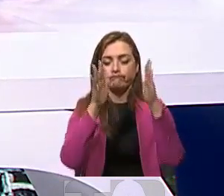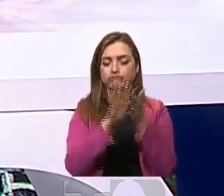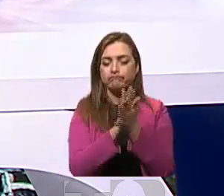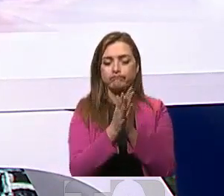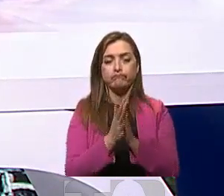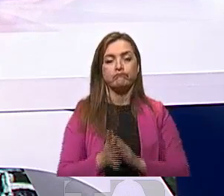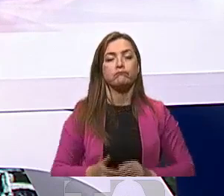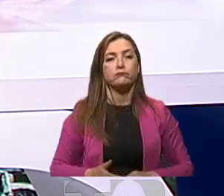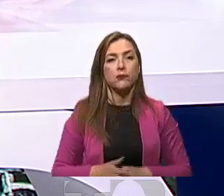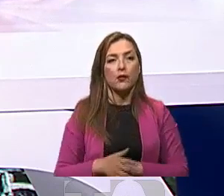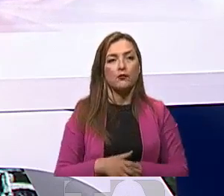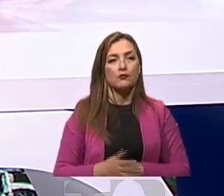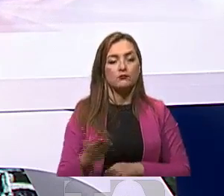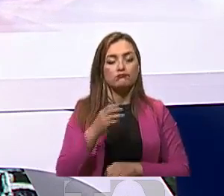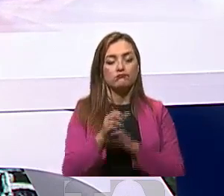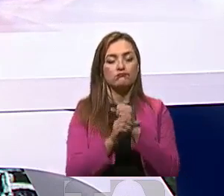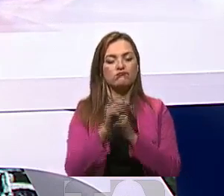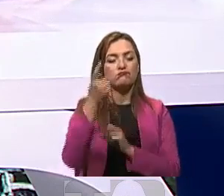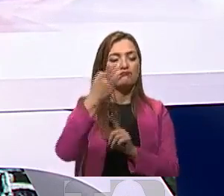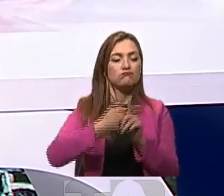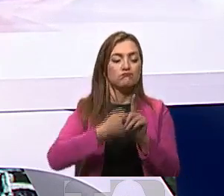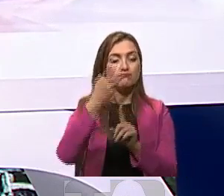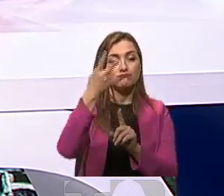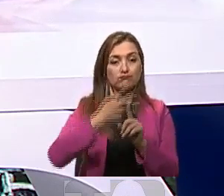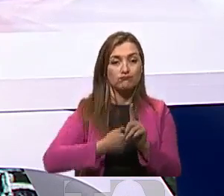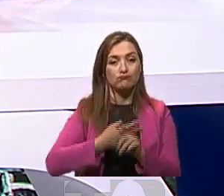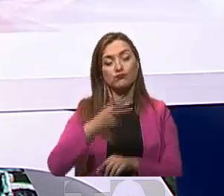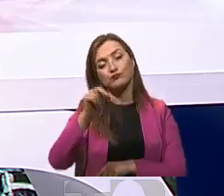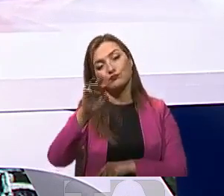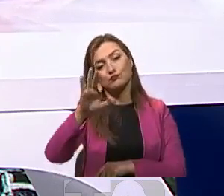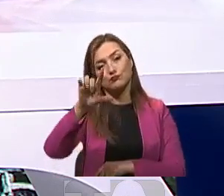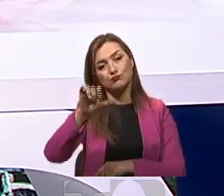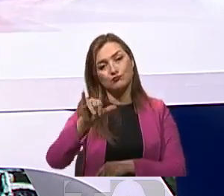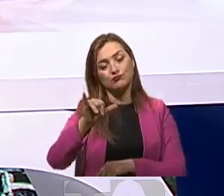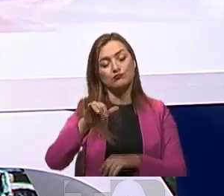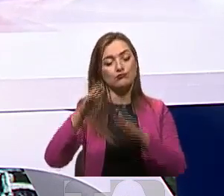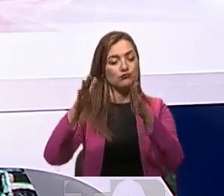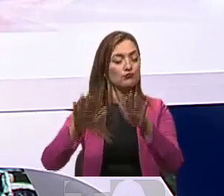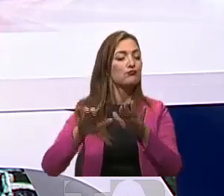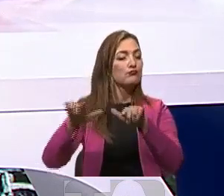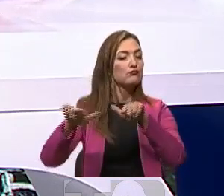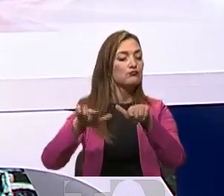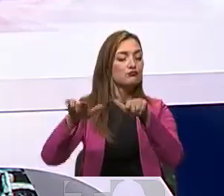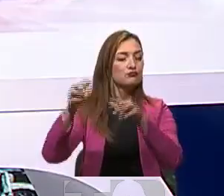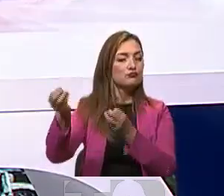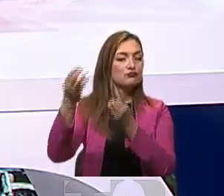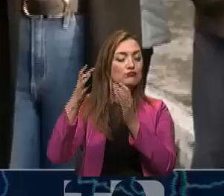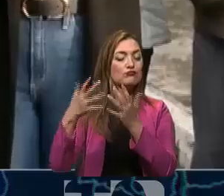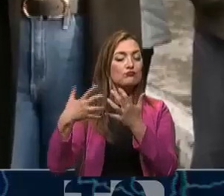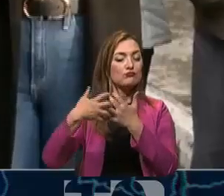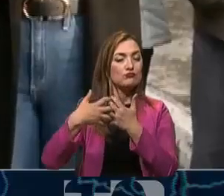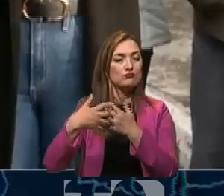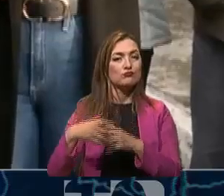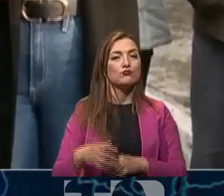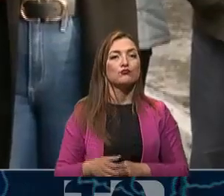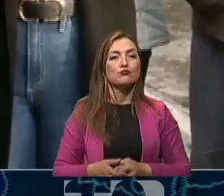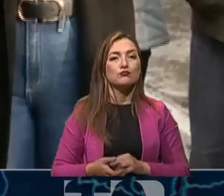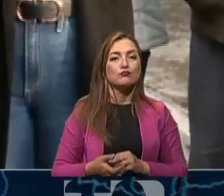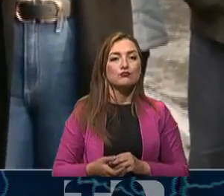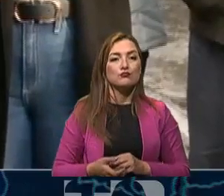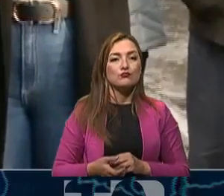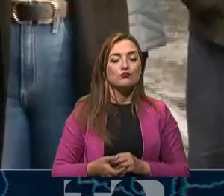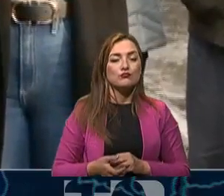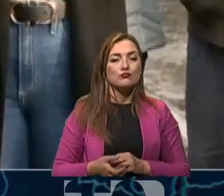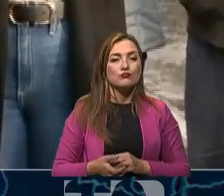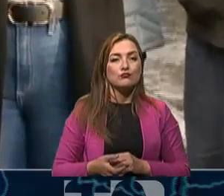las autoridades hace 2 meses. Natalie Jiménez se encuentra en el punto y nos tiene más detalles. Nati, adelante.